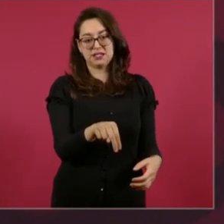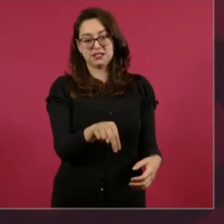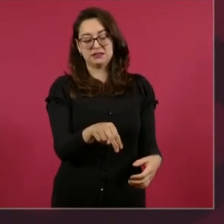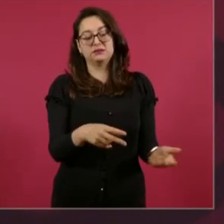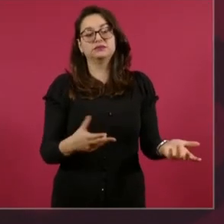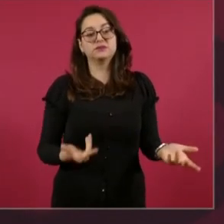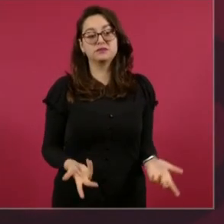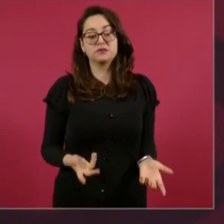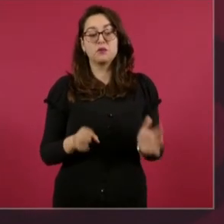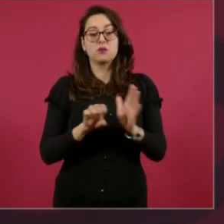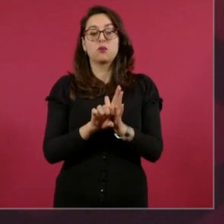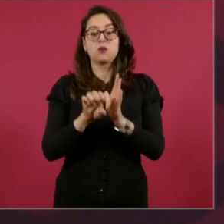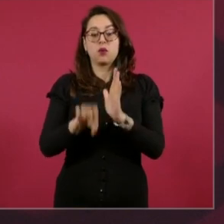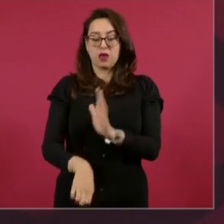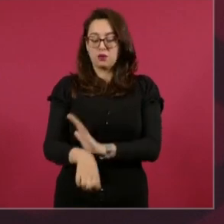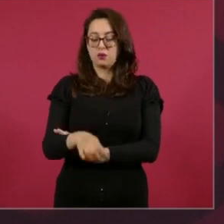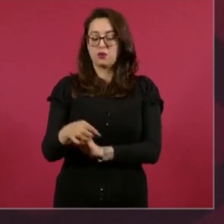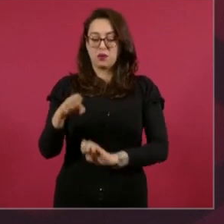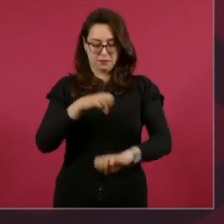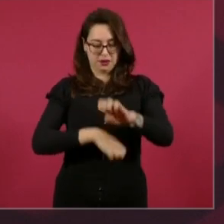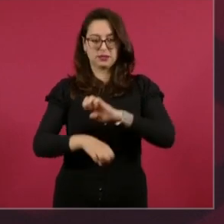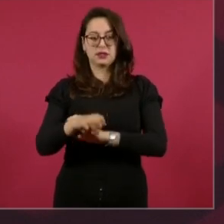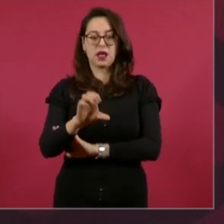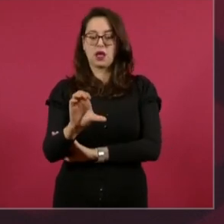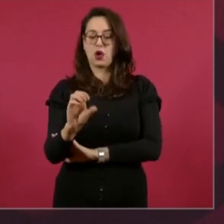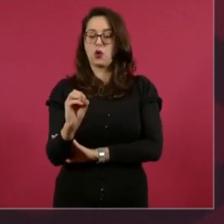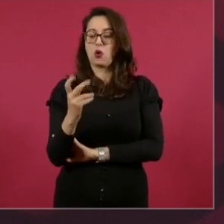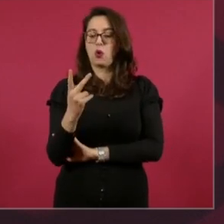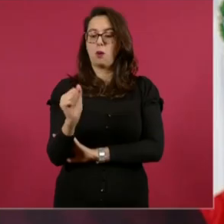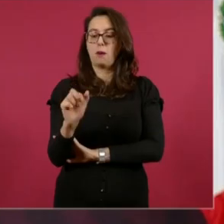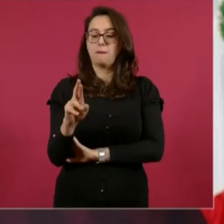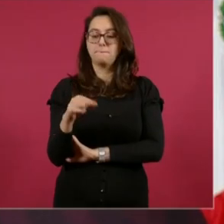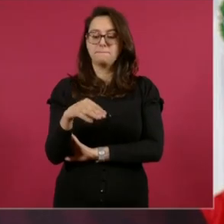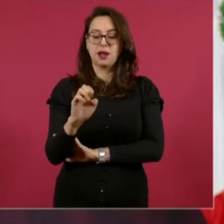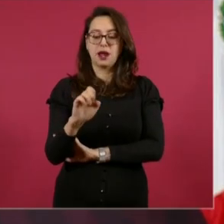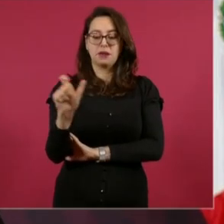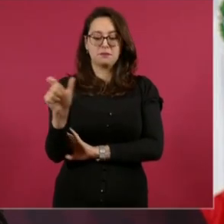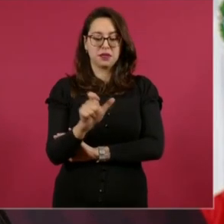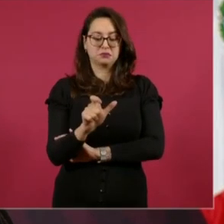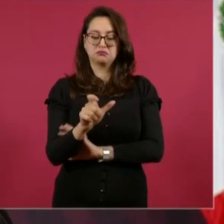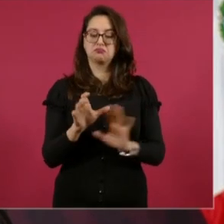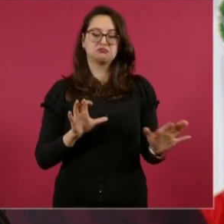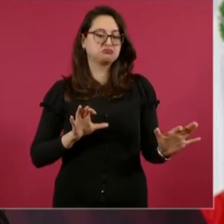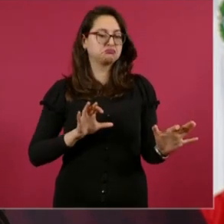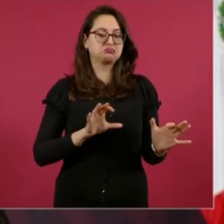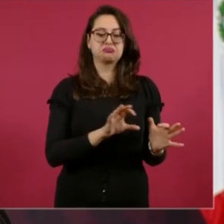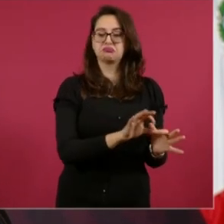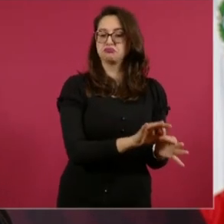Por ejemplo, la Coparmex sigue siendo una especie de sector